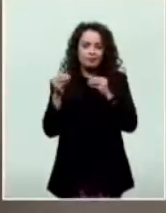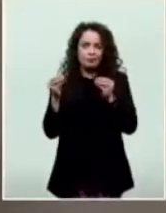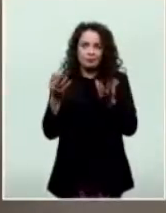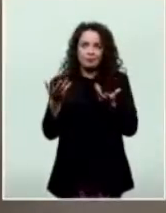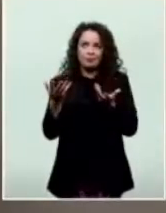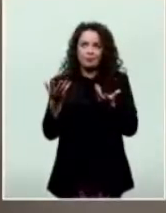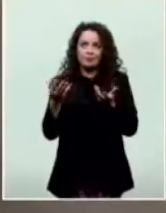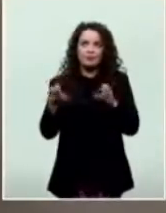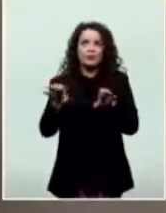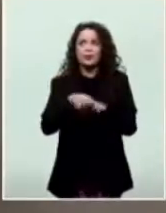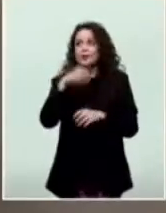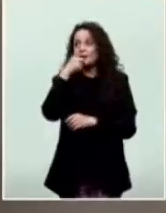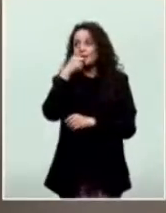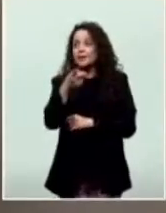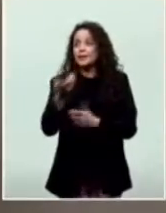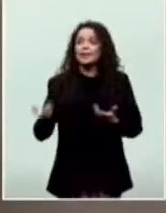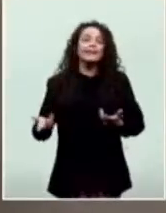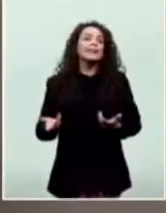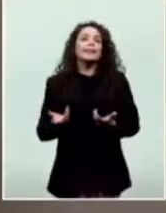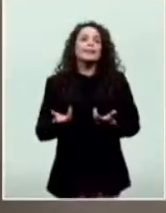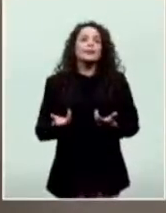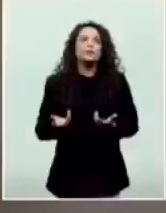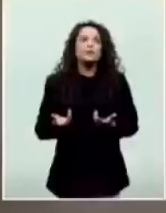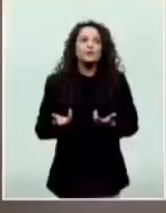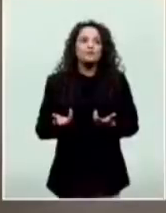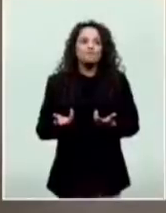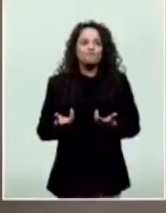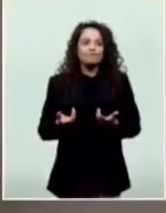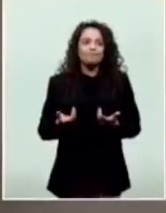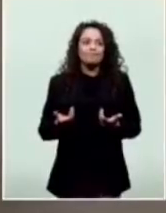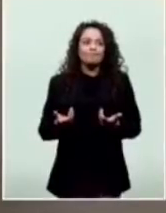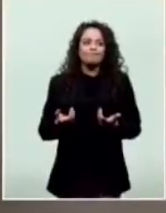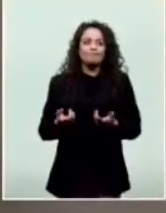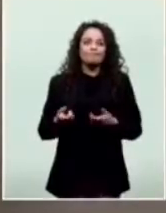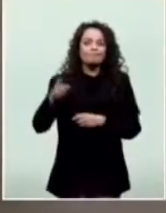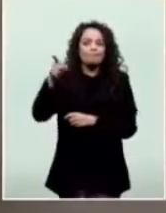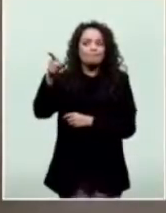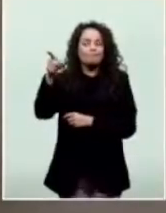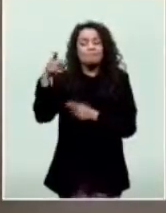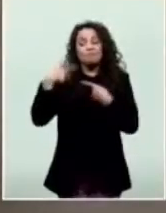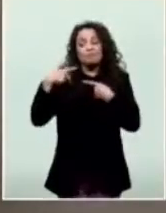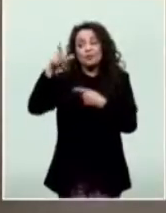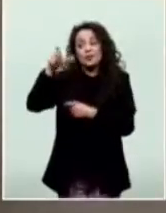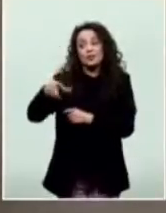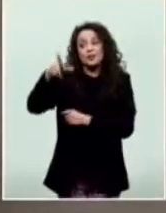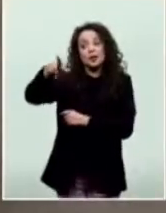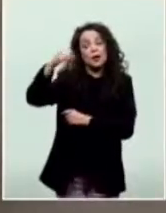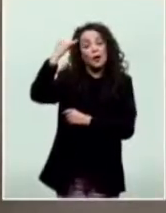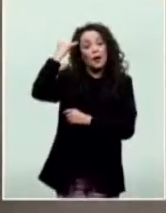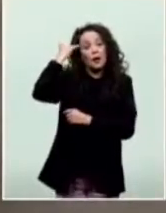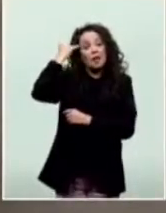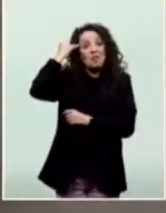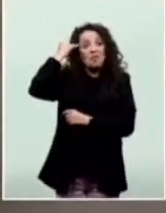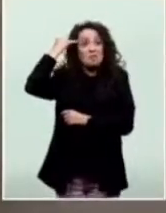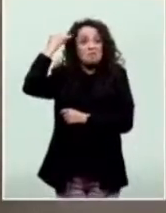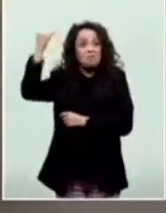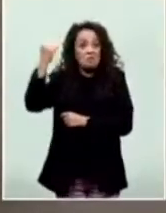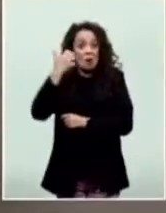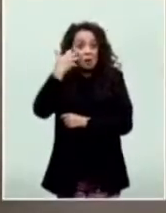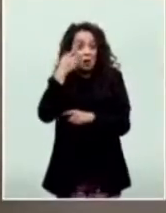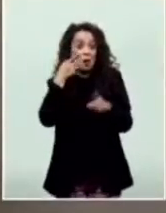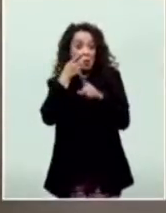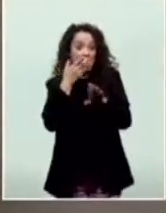ya no sé cómo llamarlos, quienes se les ocurre generar ideas de